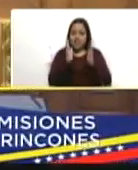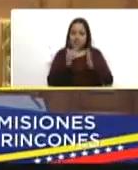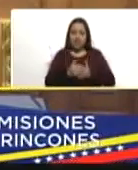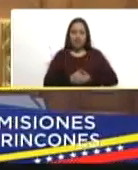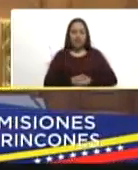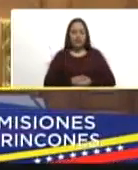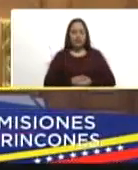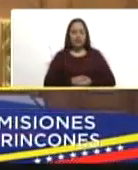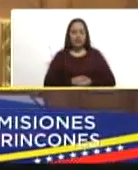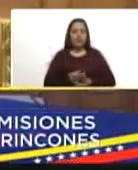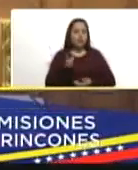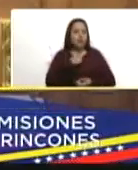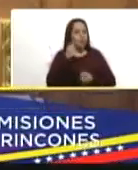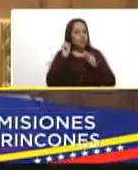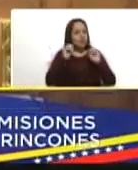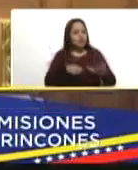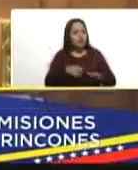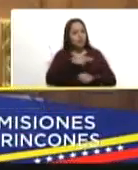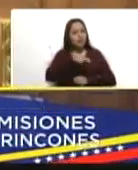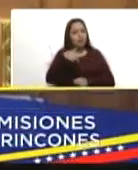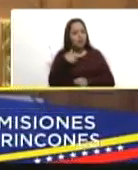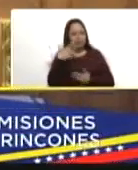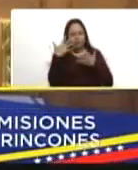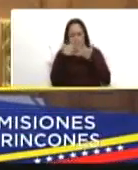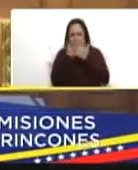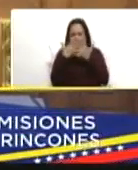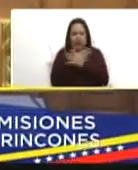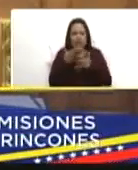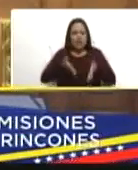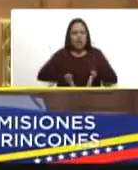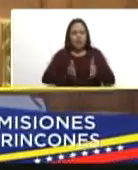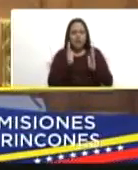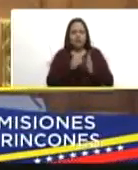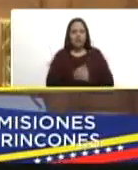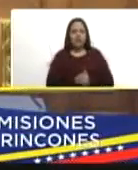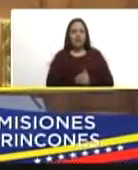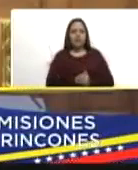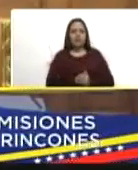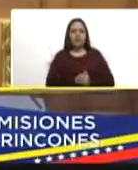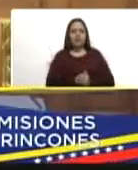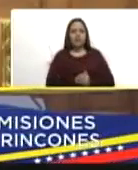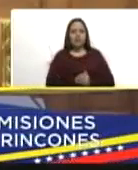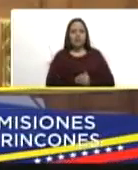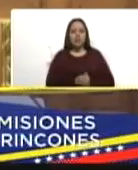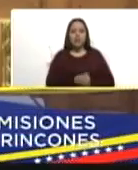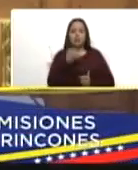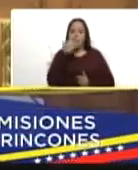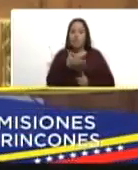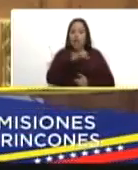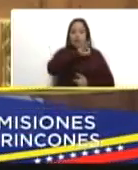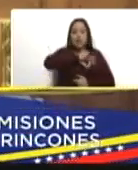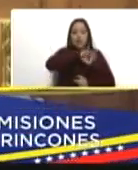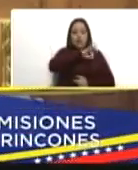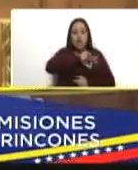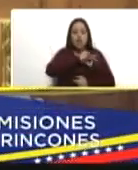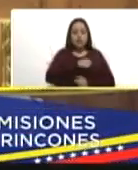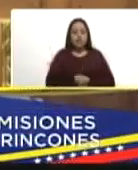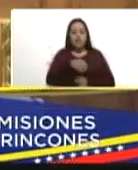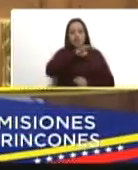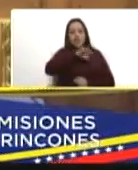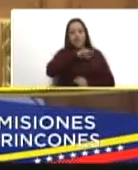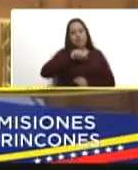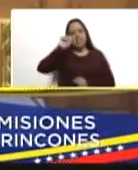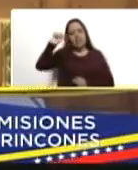no nos dejemos nosotros un nubil el camino del estado de bienestar social del socialismo del siglo